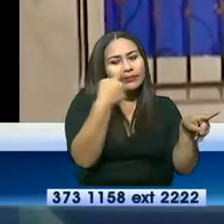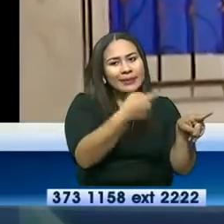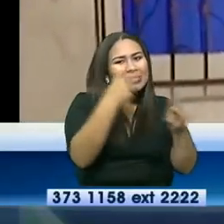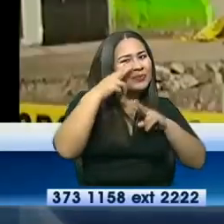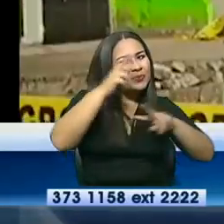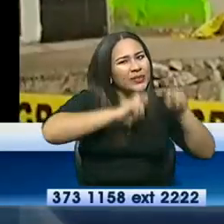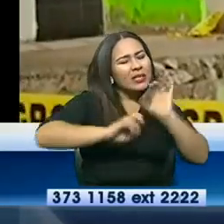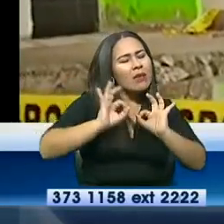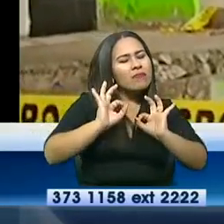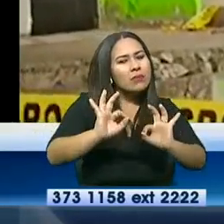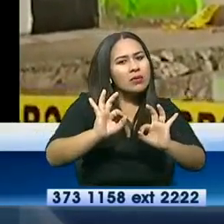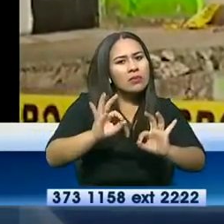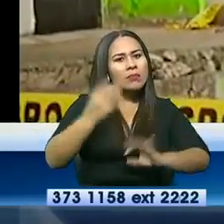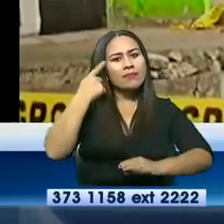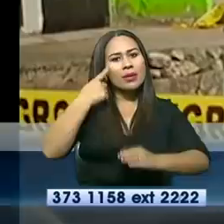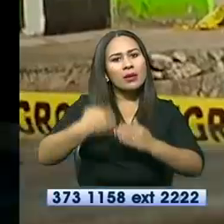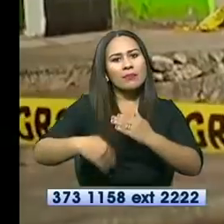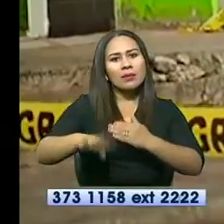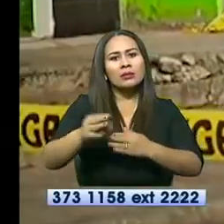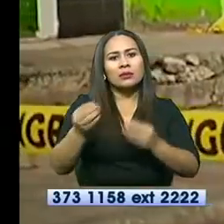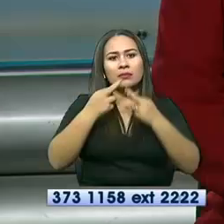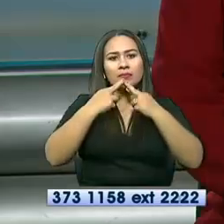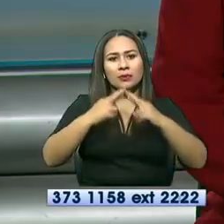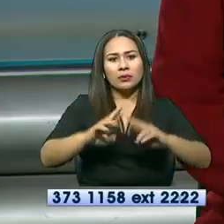investigaciones, informó Charlie Pizarro.